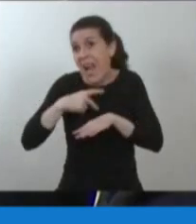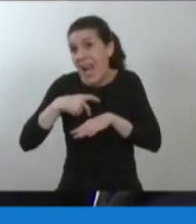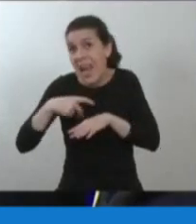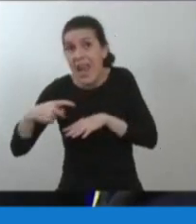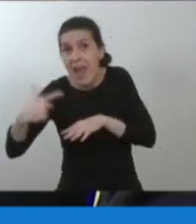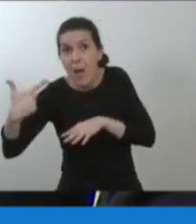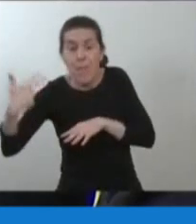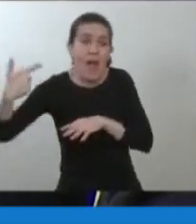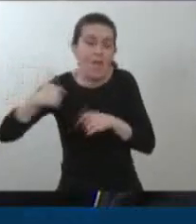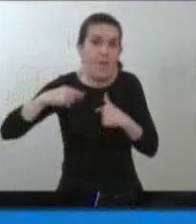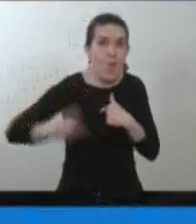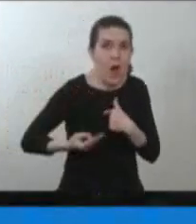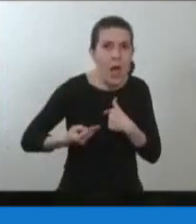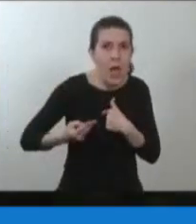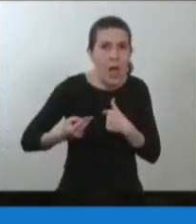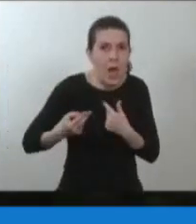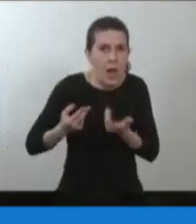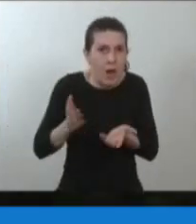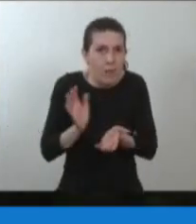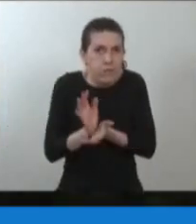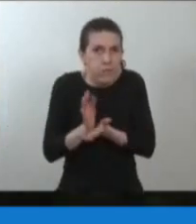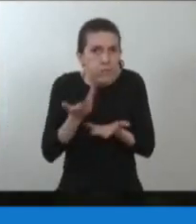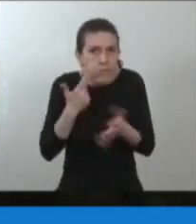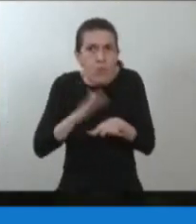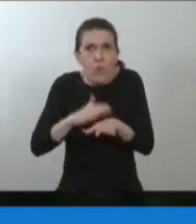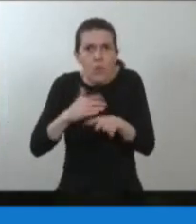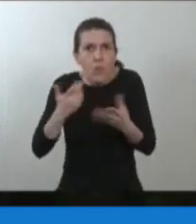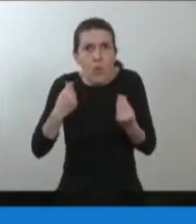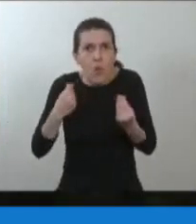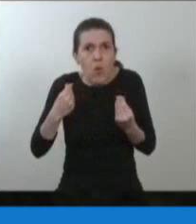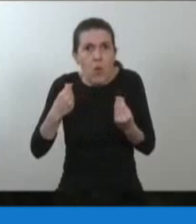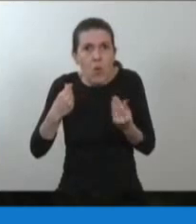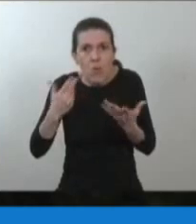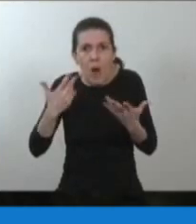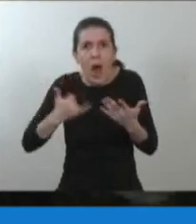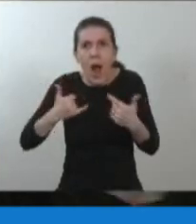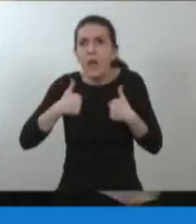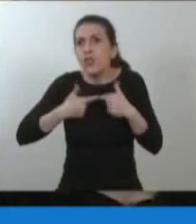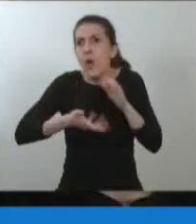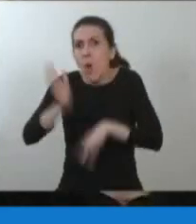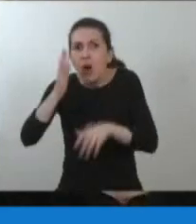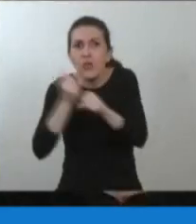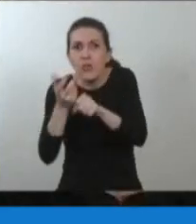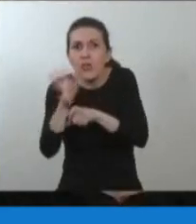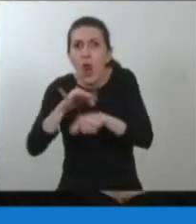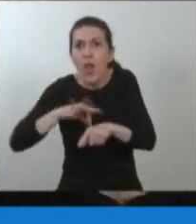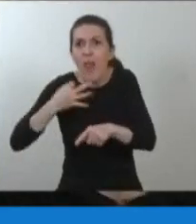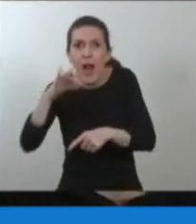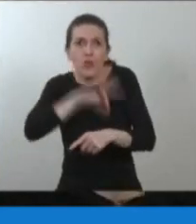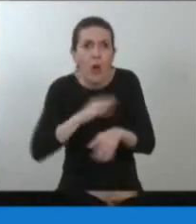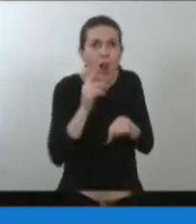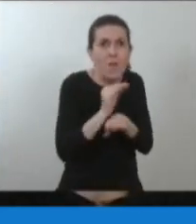tratando de ir a buscar su trabajo y lograr su sustento diario para él y su familia